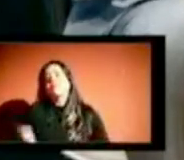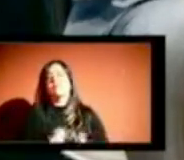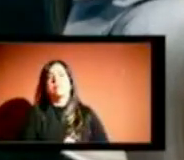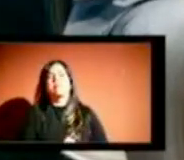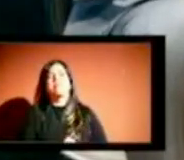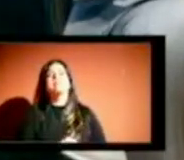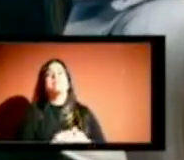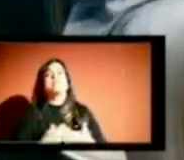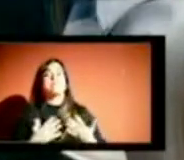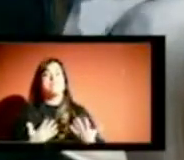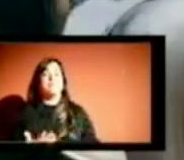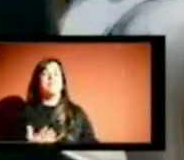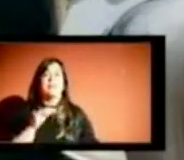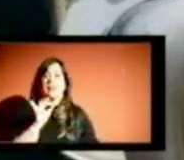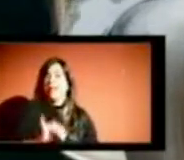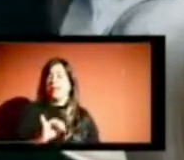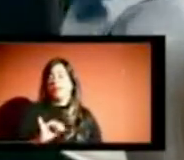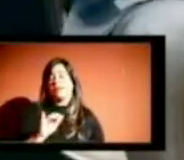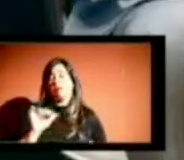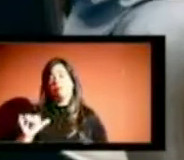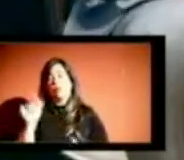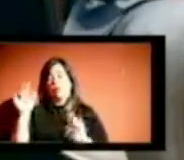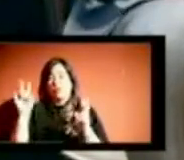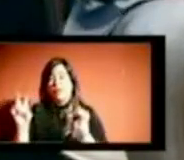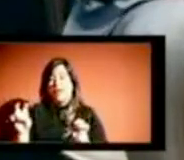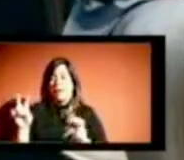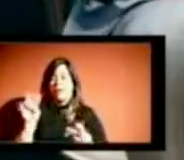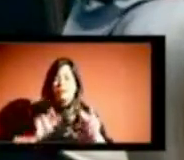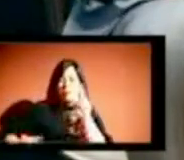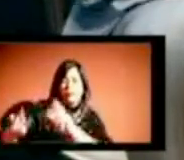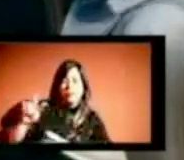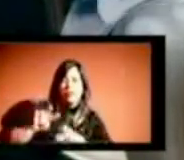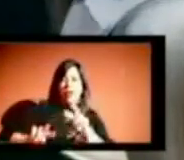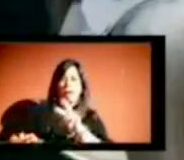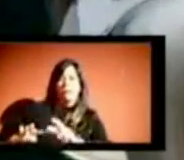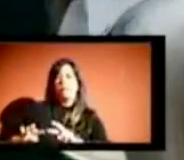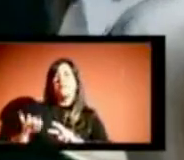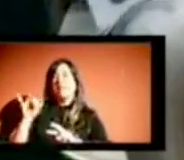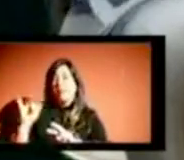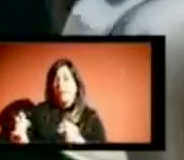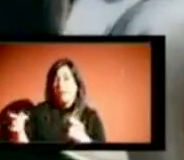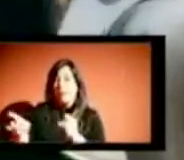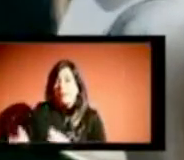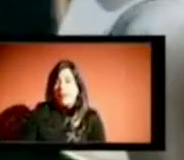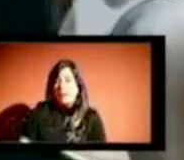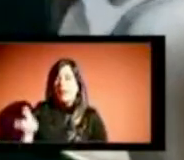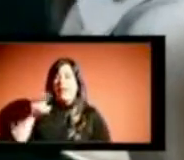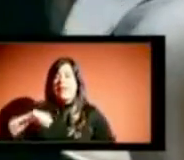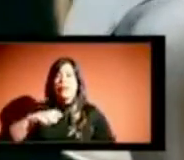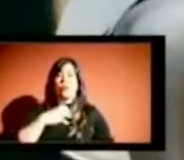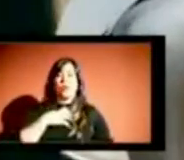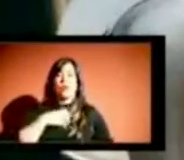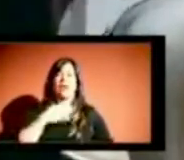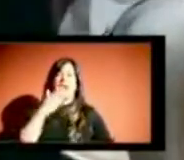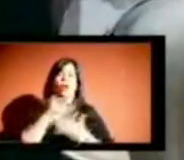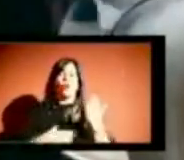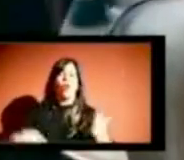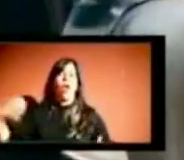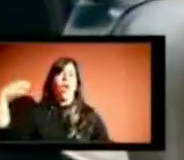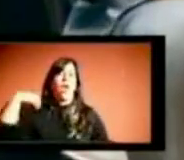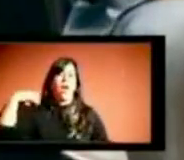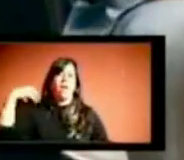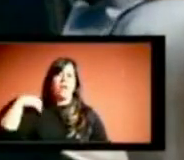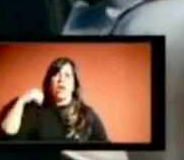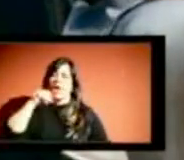Bueno, eso sería otro tema, que es fiscalización de esta situación, de esto que alegan, de que hay patronos que no